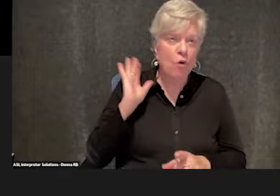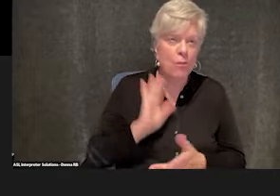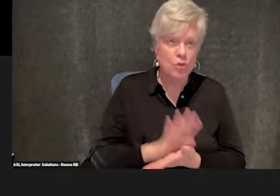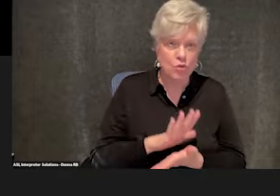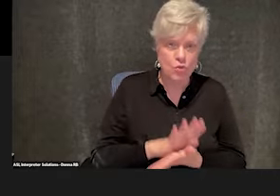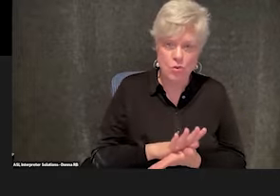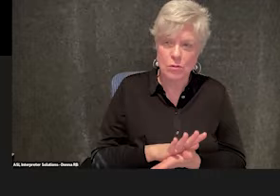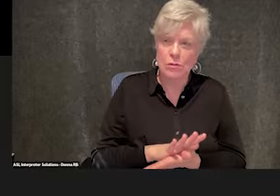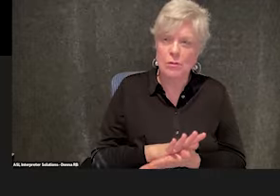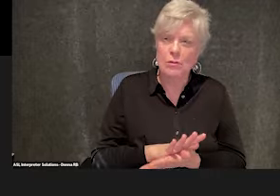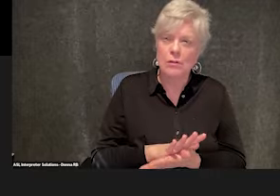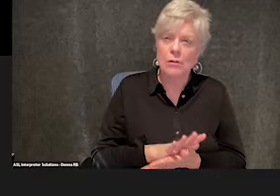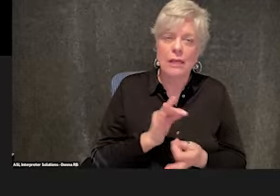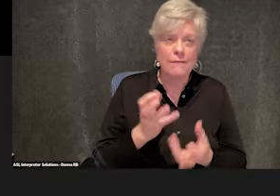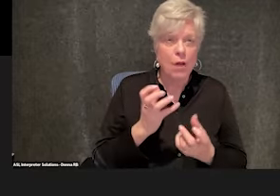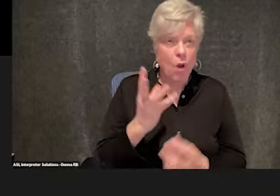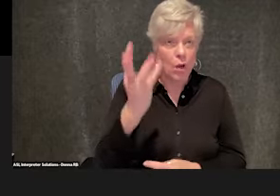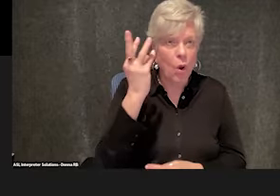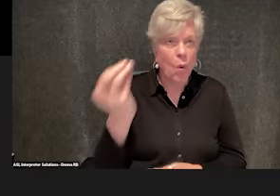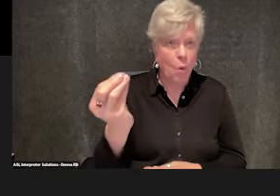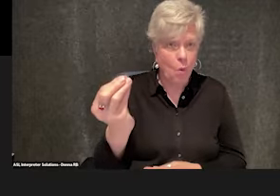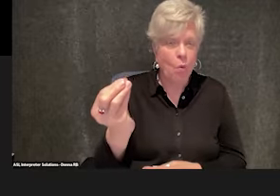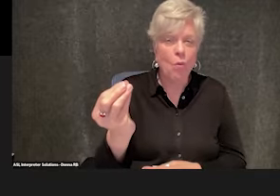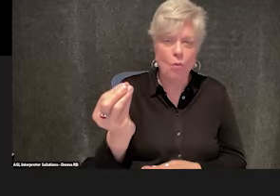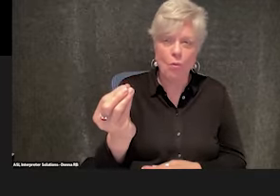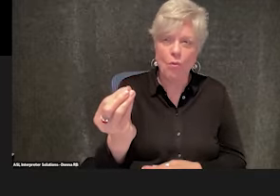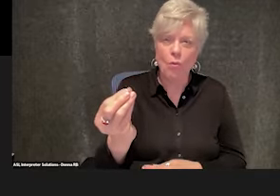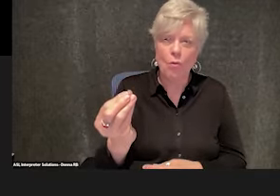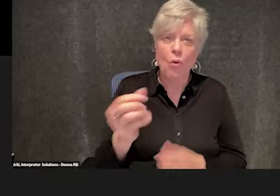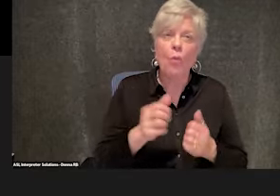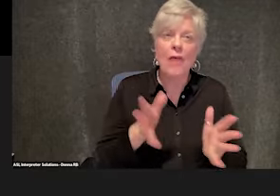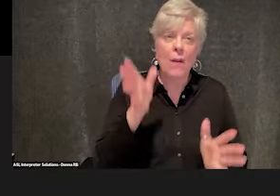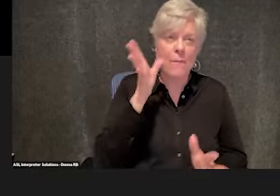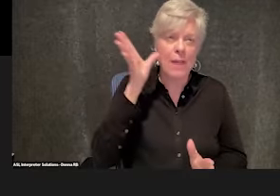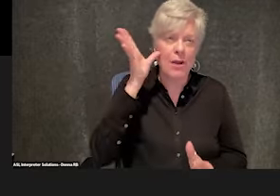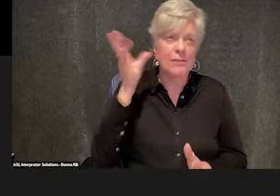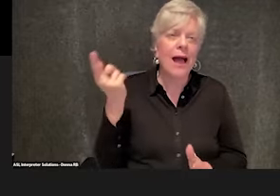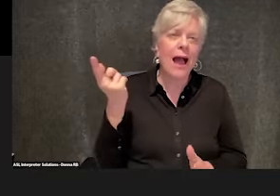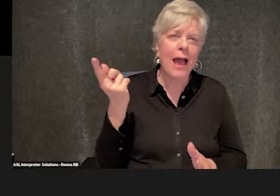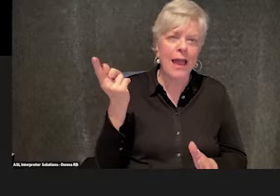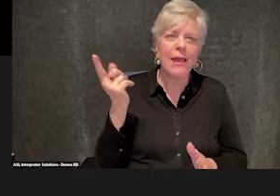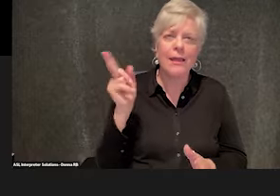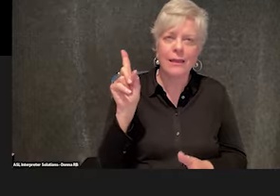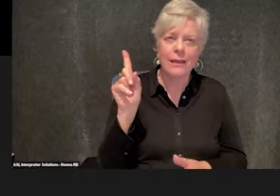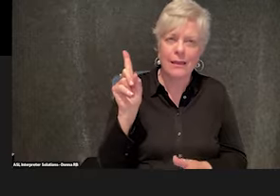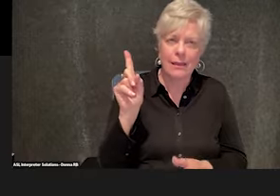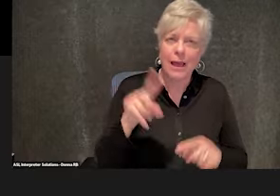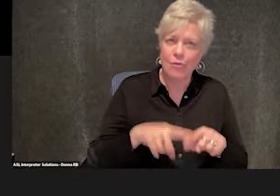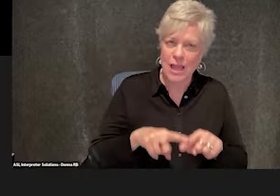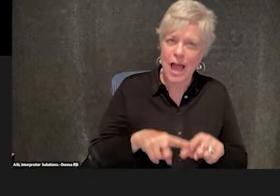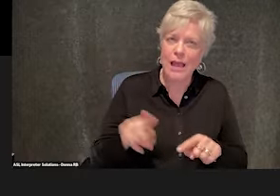amigos para que puedan llevar o el van de acceso para discapacitados.